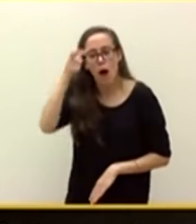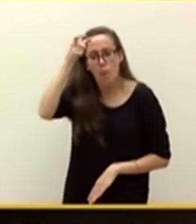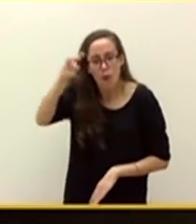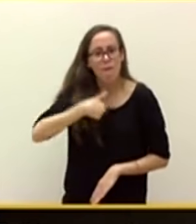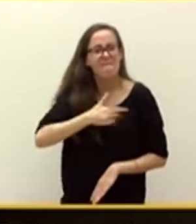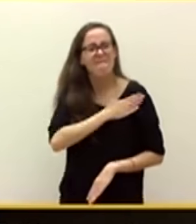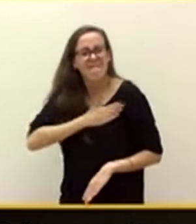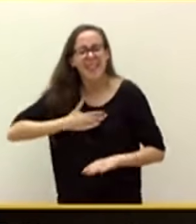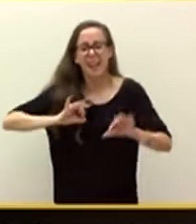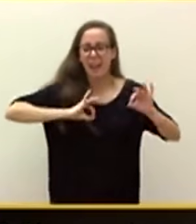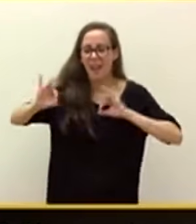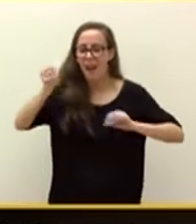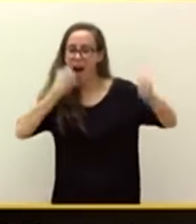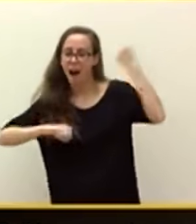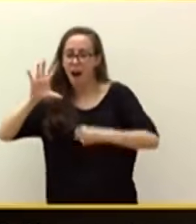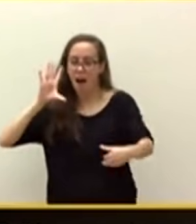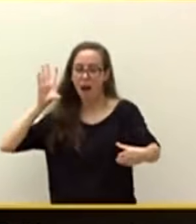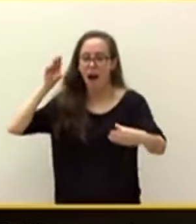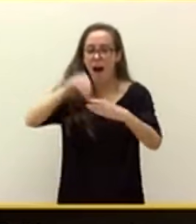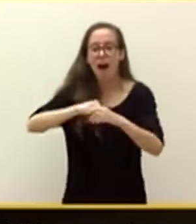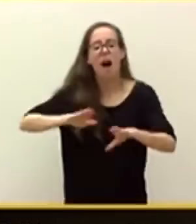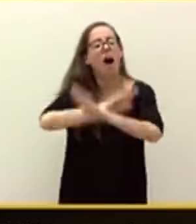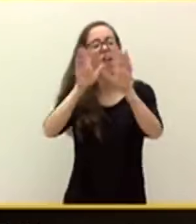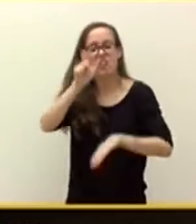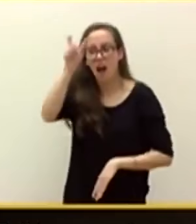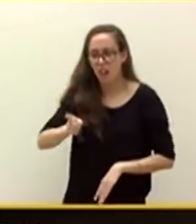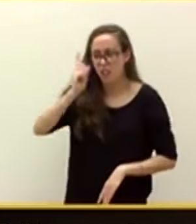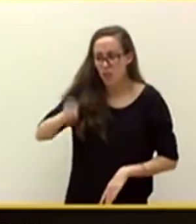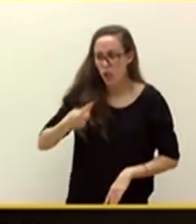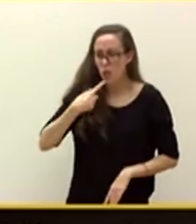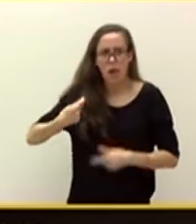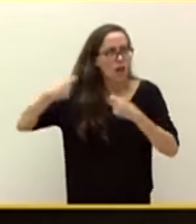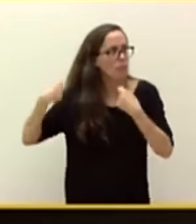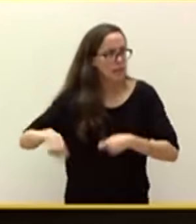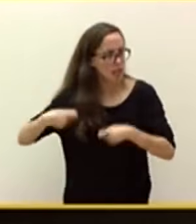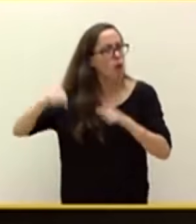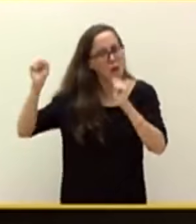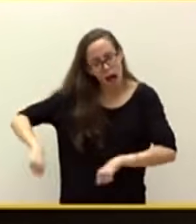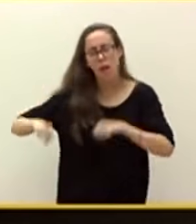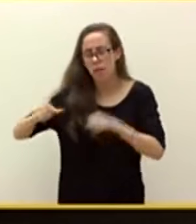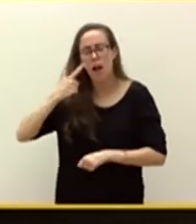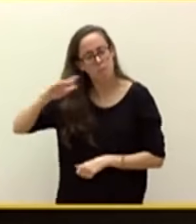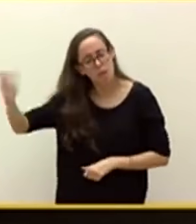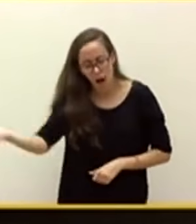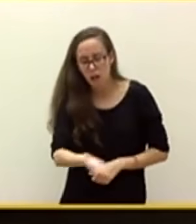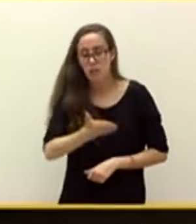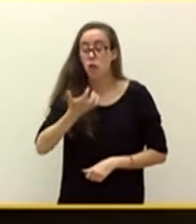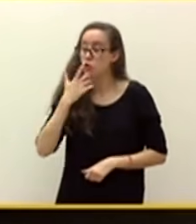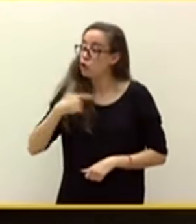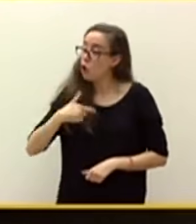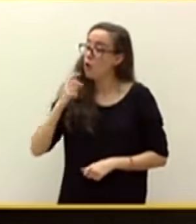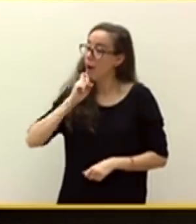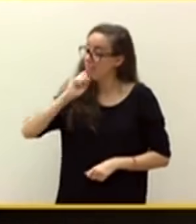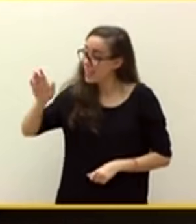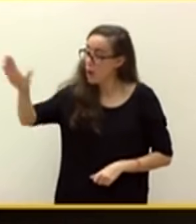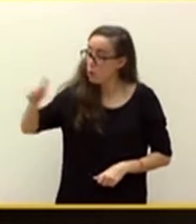Y claro, al final para librarse el director le dice, oye, mira, vale, vale. Va a pasar una cosa fácil. Cuando te llamemos al estrado lo único que tienes que